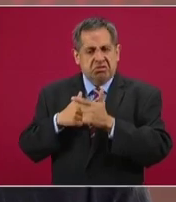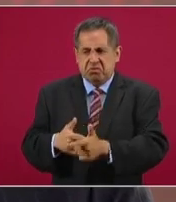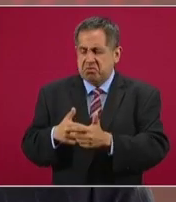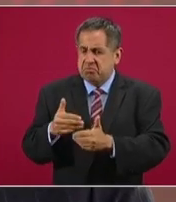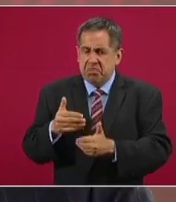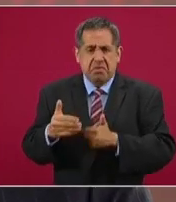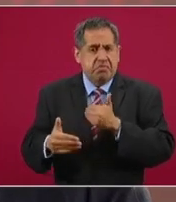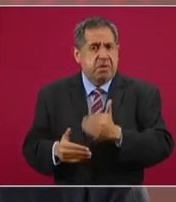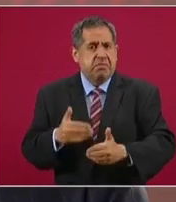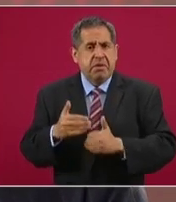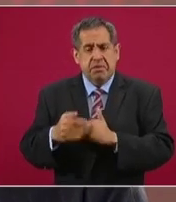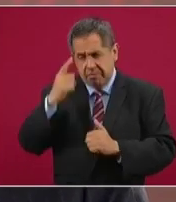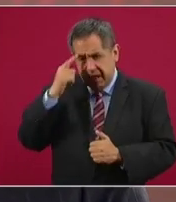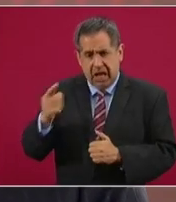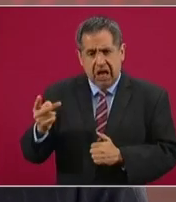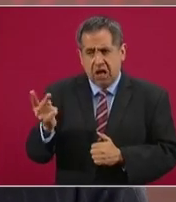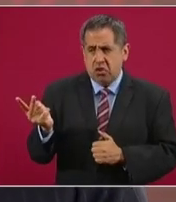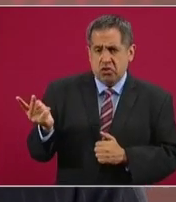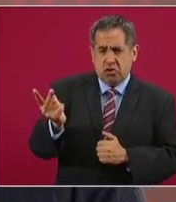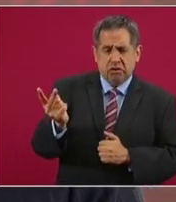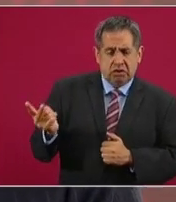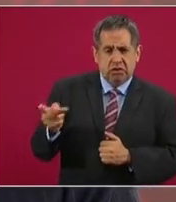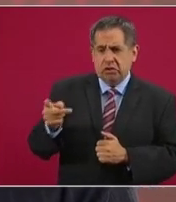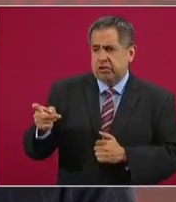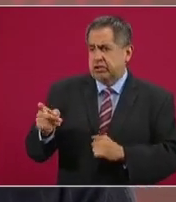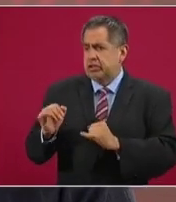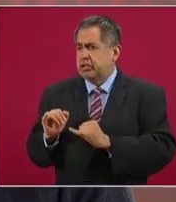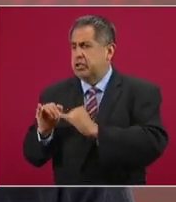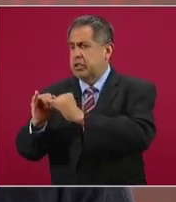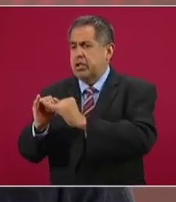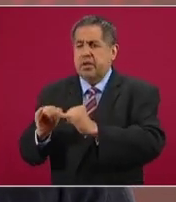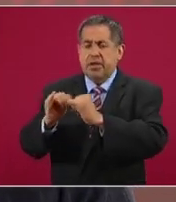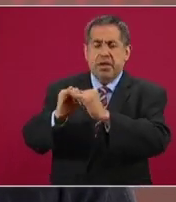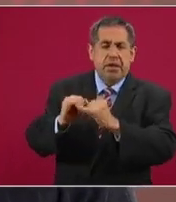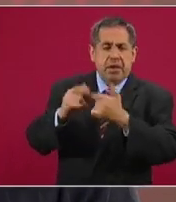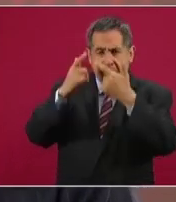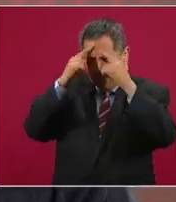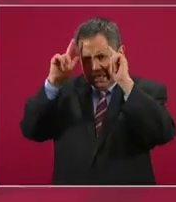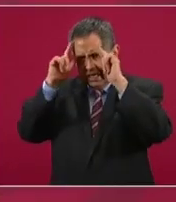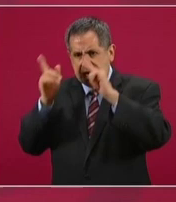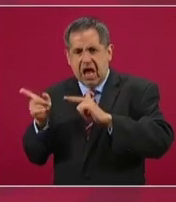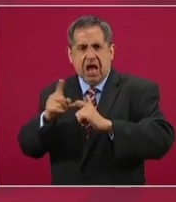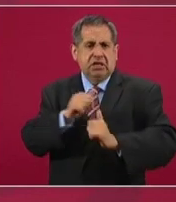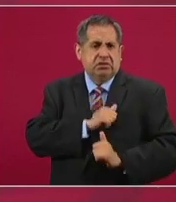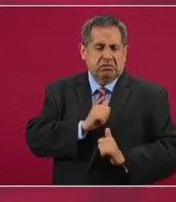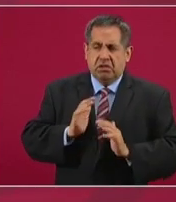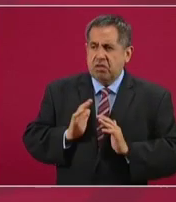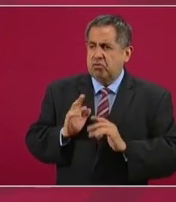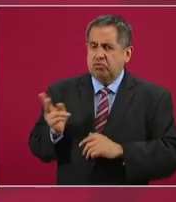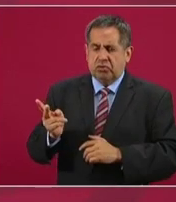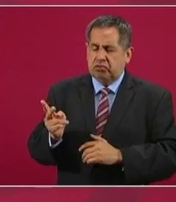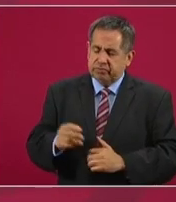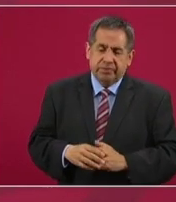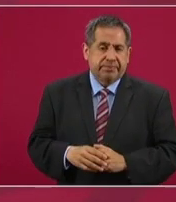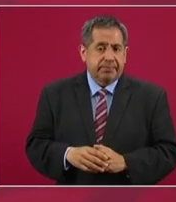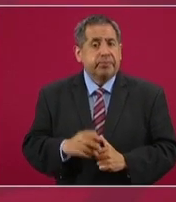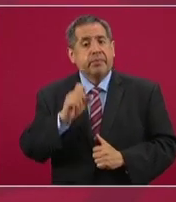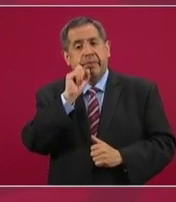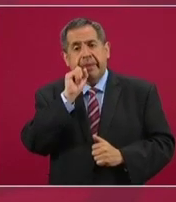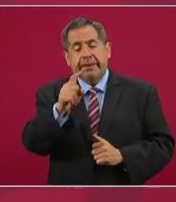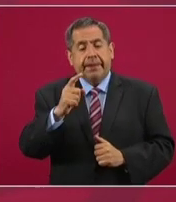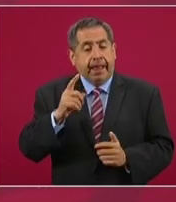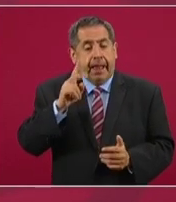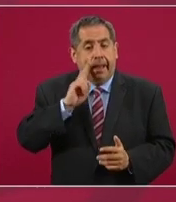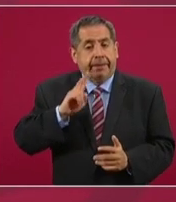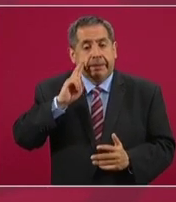estas dos instituciones y vamos a estar también pendientes